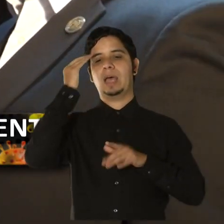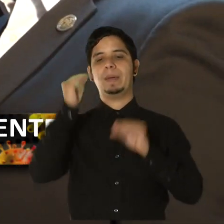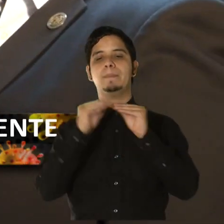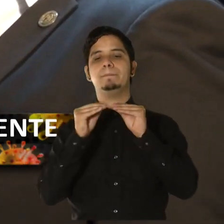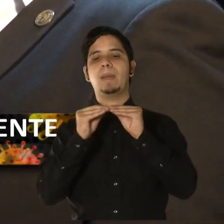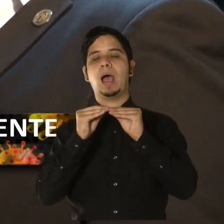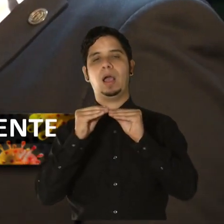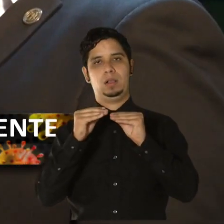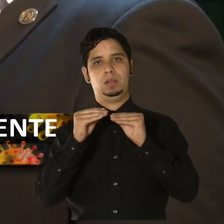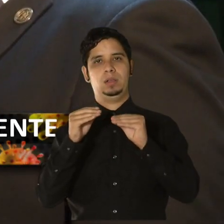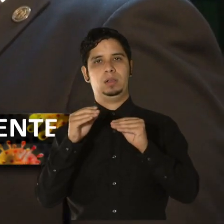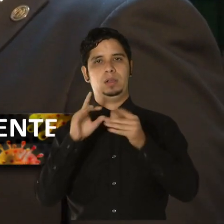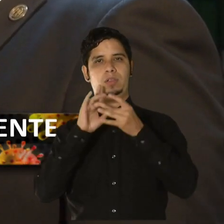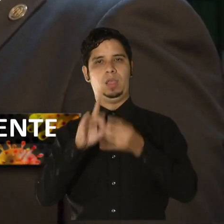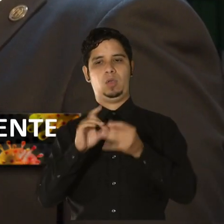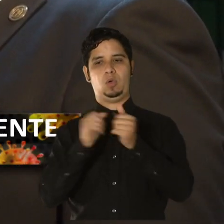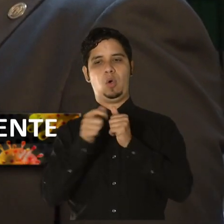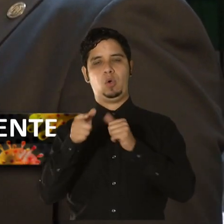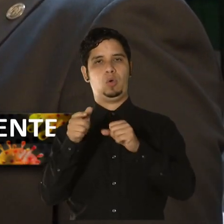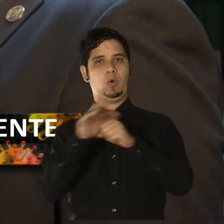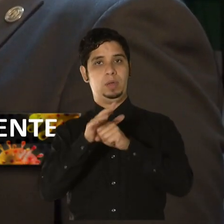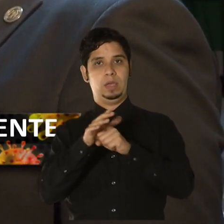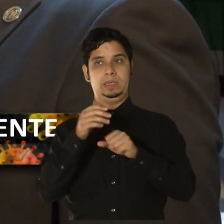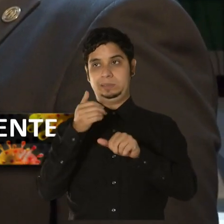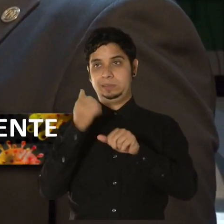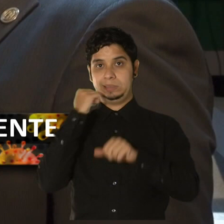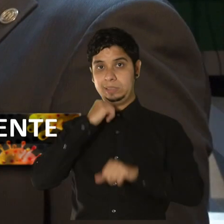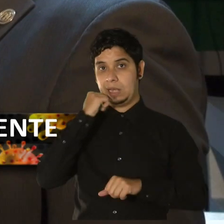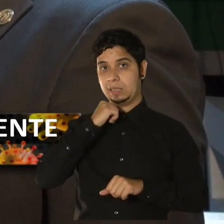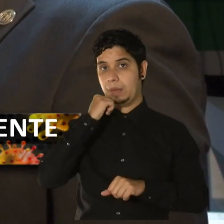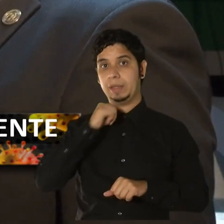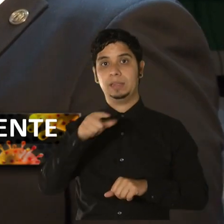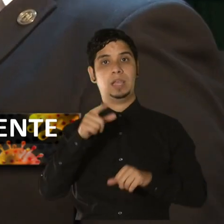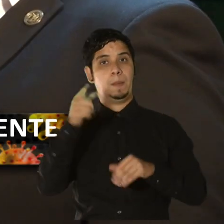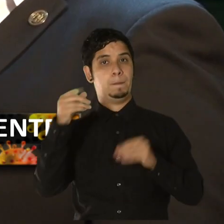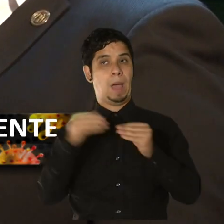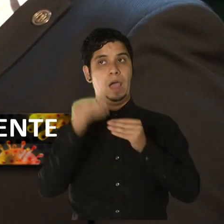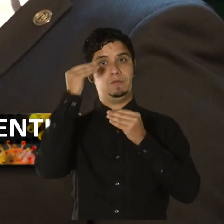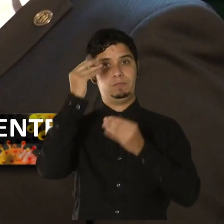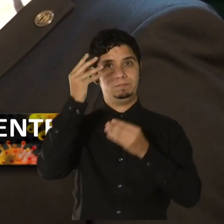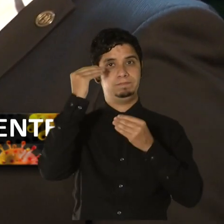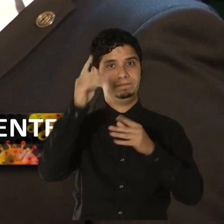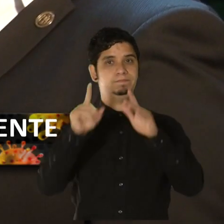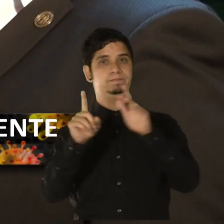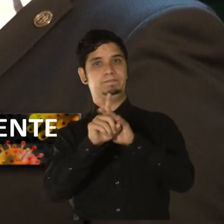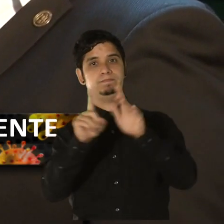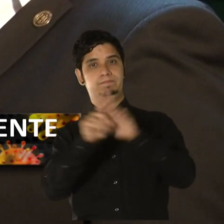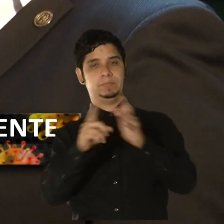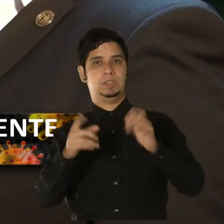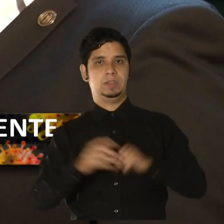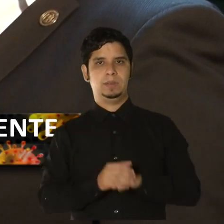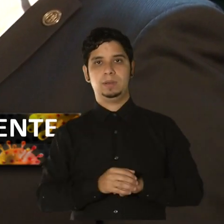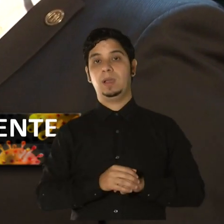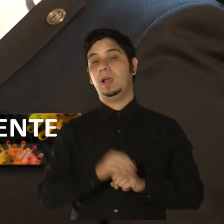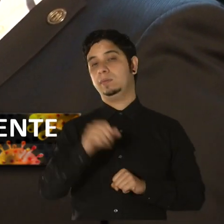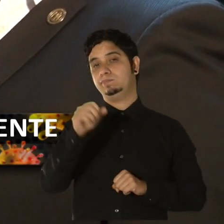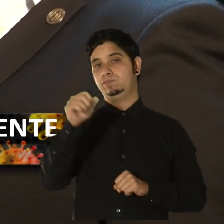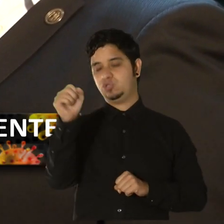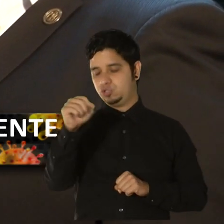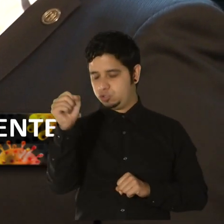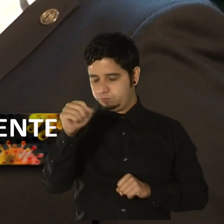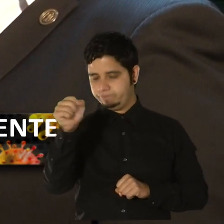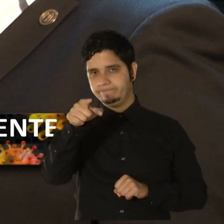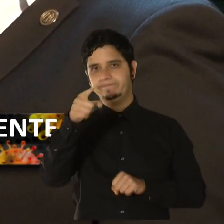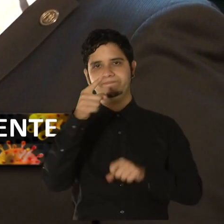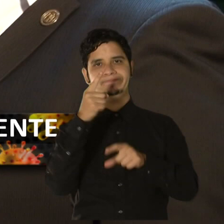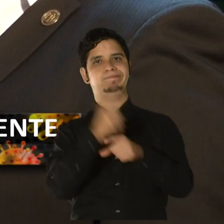día salía información nueva, o sea que el riesgo seguía siendo uno latente. Claro, yo siempre me fui con la mente de